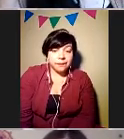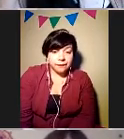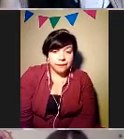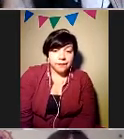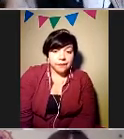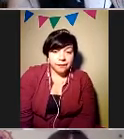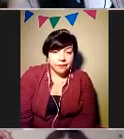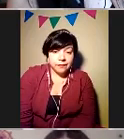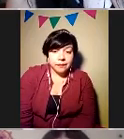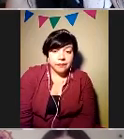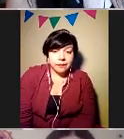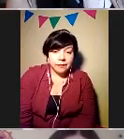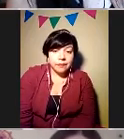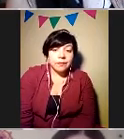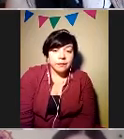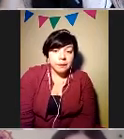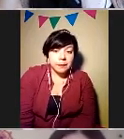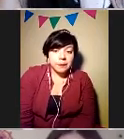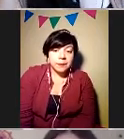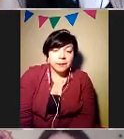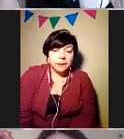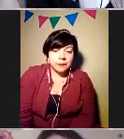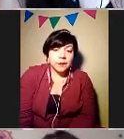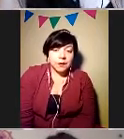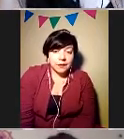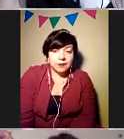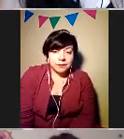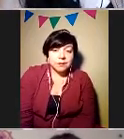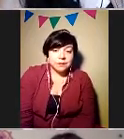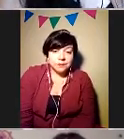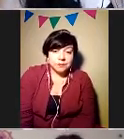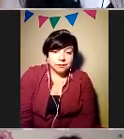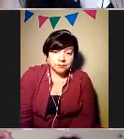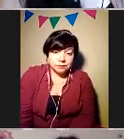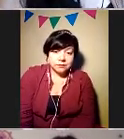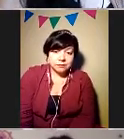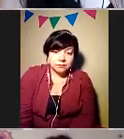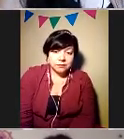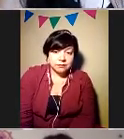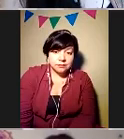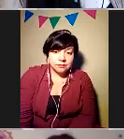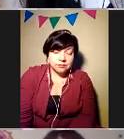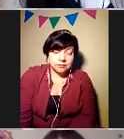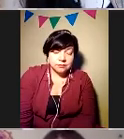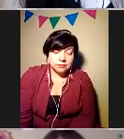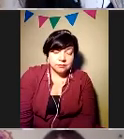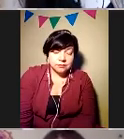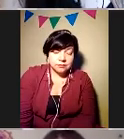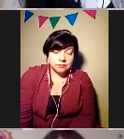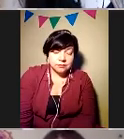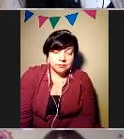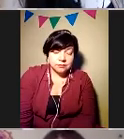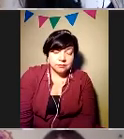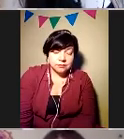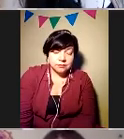1.200 litros de agua, gastas 3.000 litros de agua, o sea, es como la opción ecológica, pero igual es como...